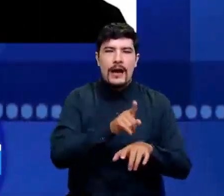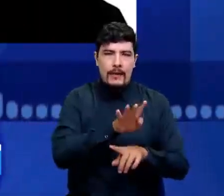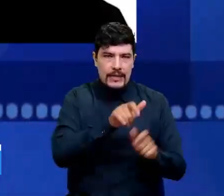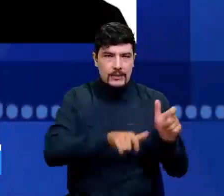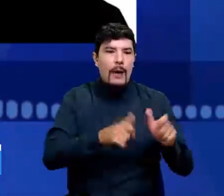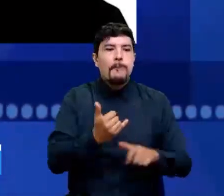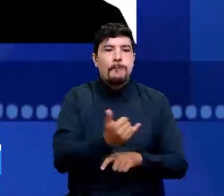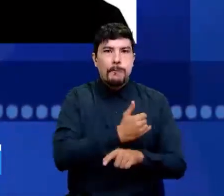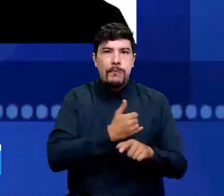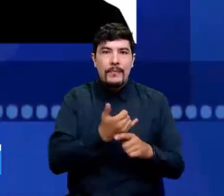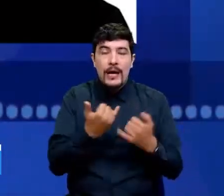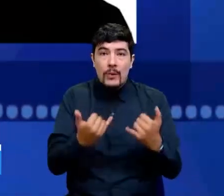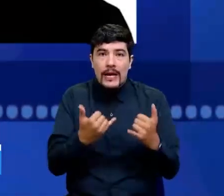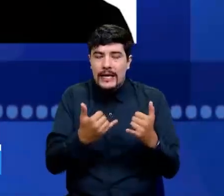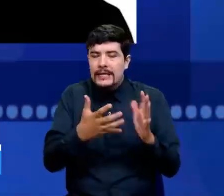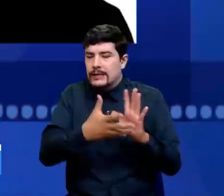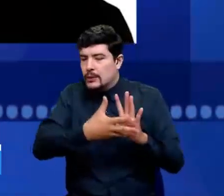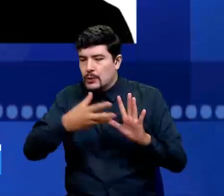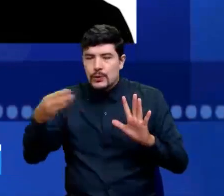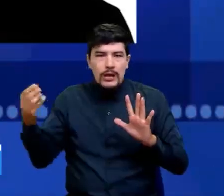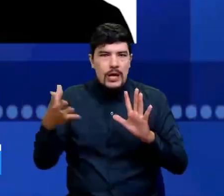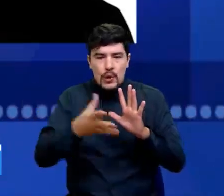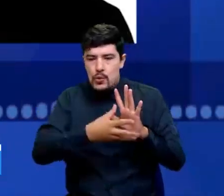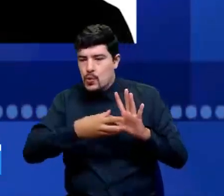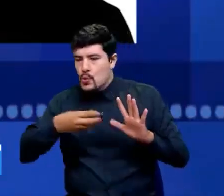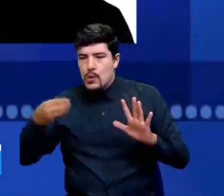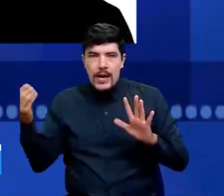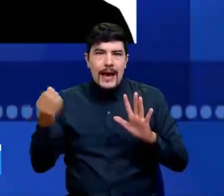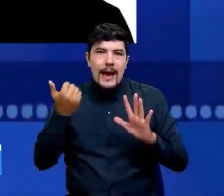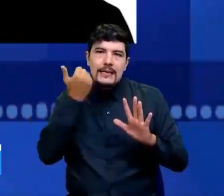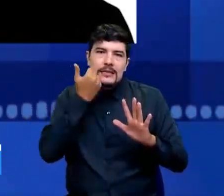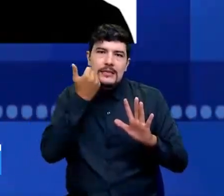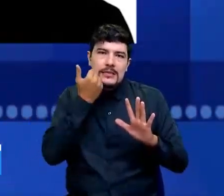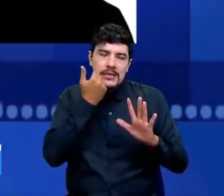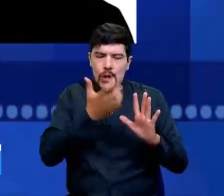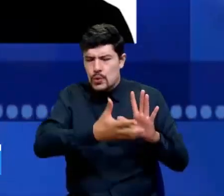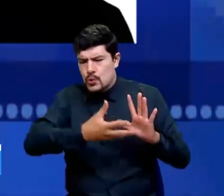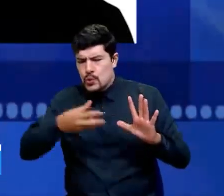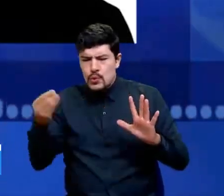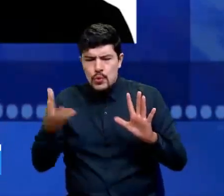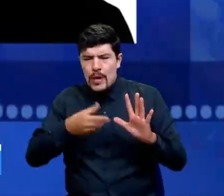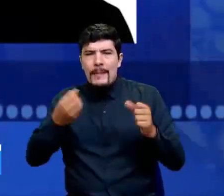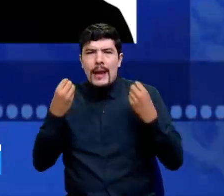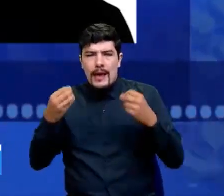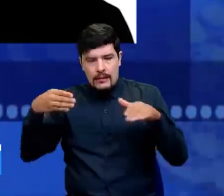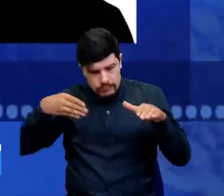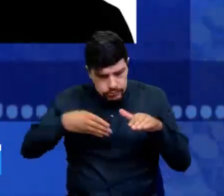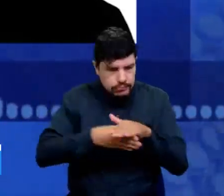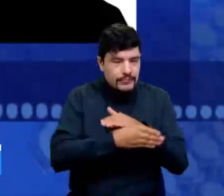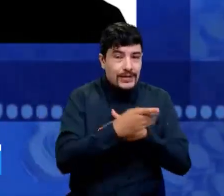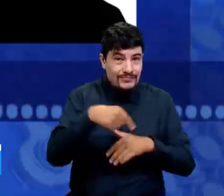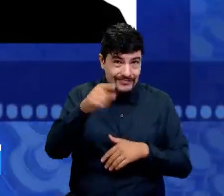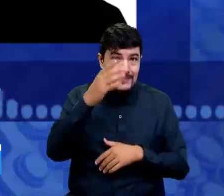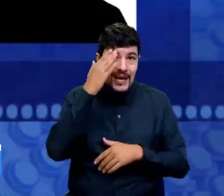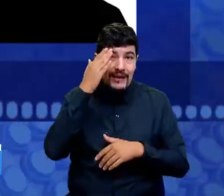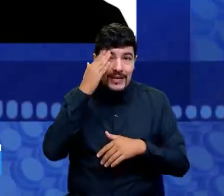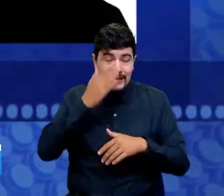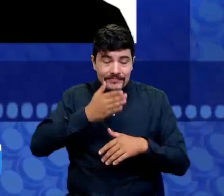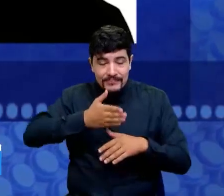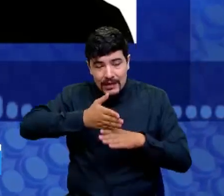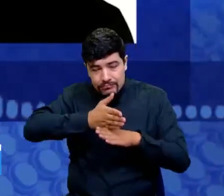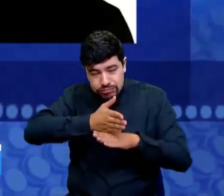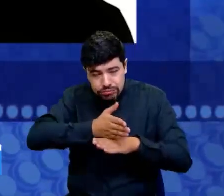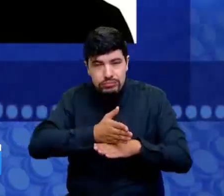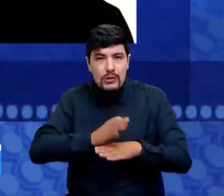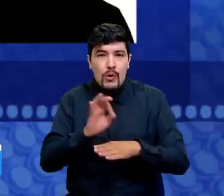gases posible para poder ingresar de forma segura y a pesar de que se tienen los equipos, ustedes saben que si hay derrumbes,